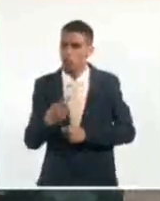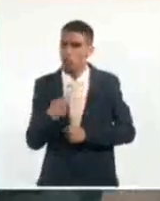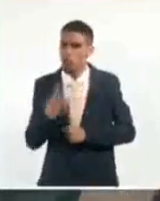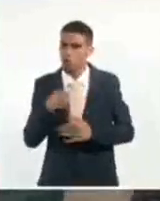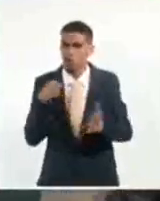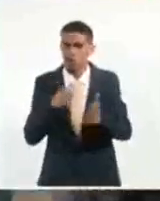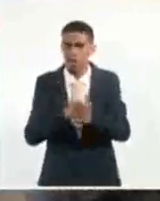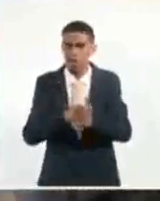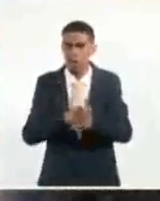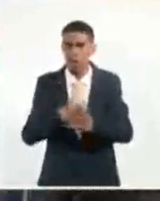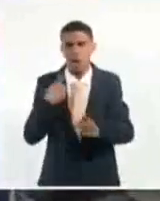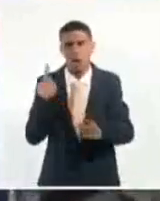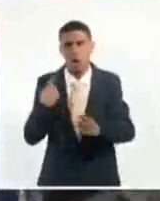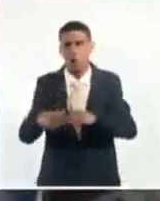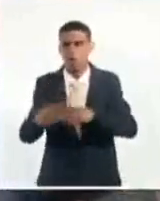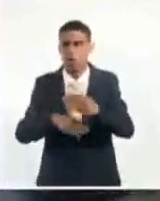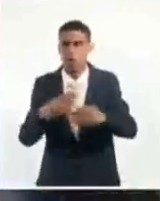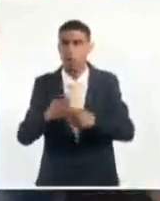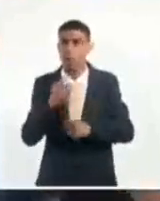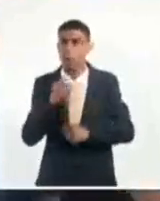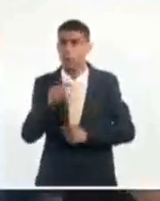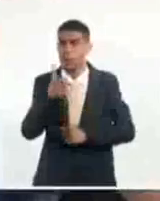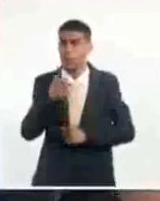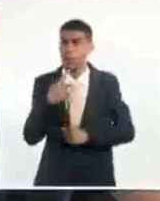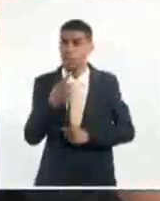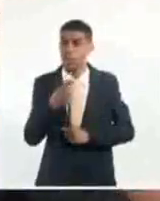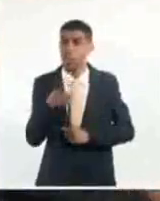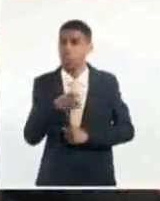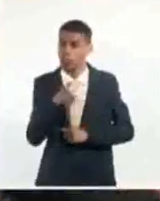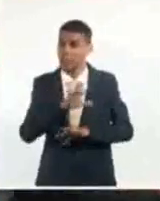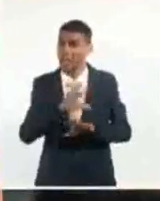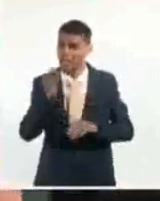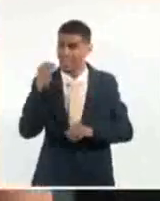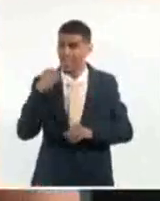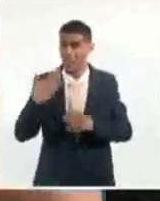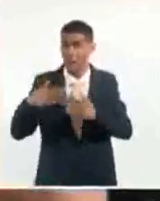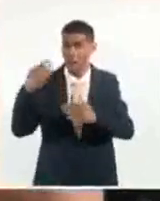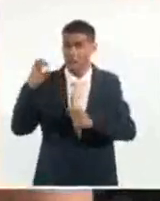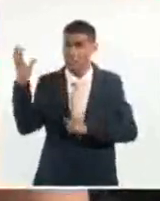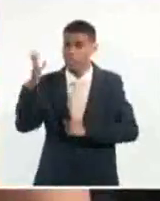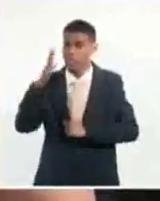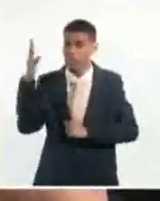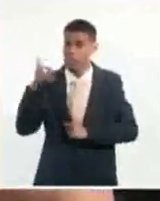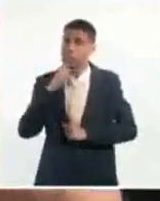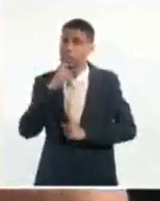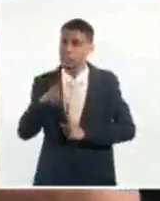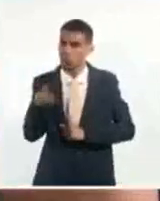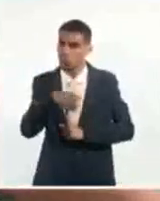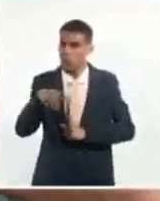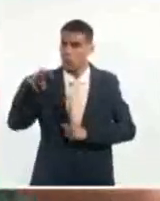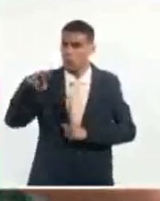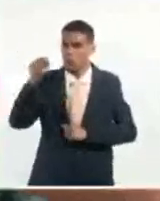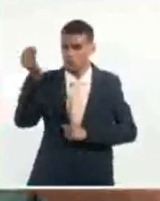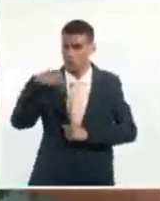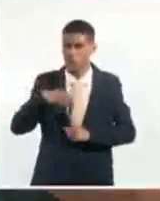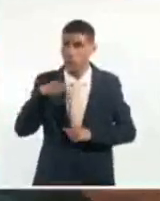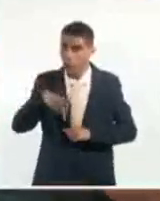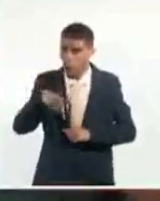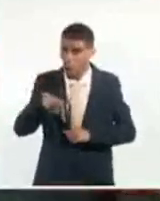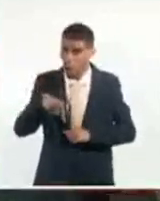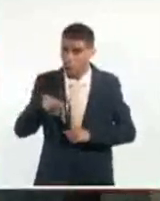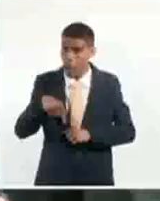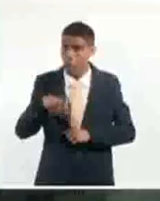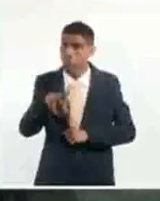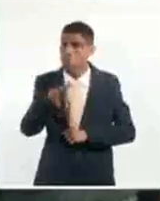que viene. Y ustedes tienen experiencia de otros ciclones. Indudablemente ha sido duro. Y siempre hemos sabido. Ahora lo que es organizarse bien y todo el